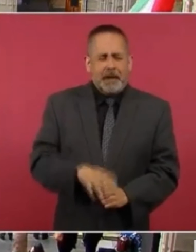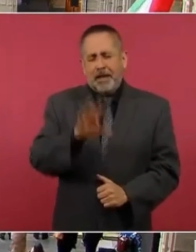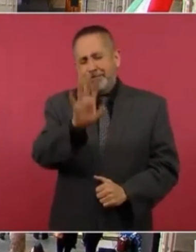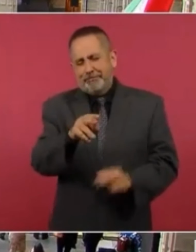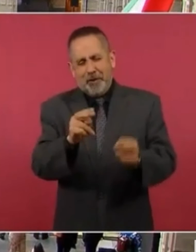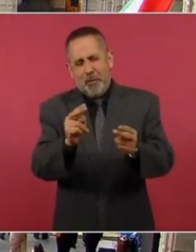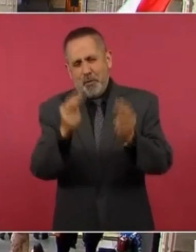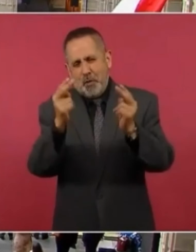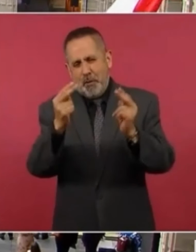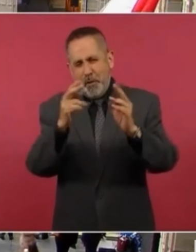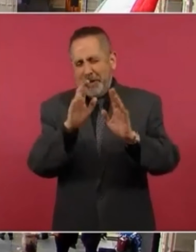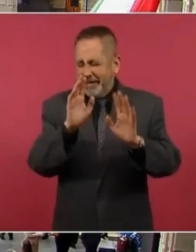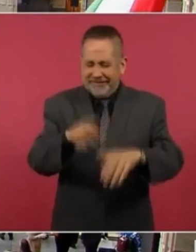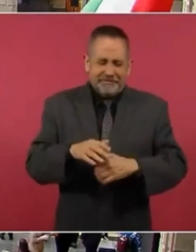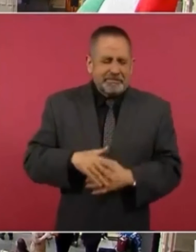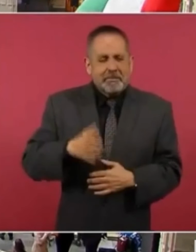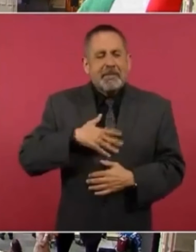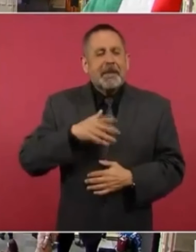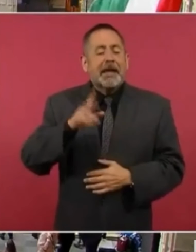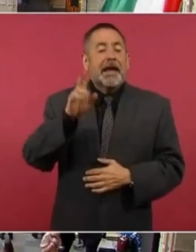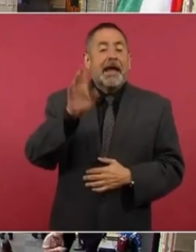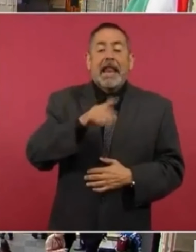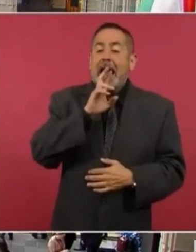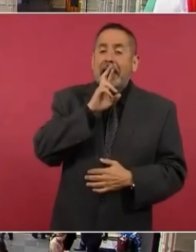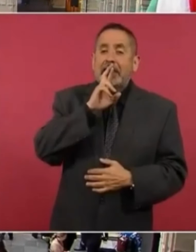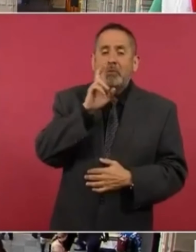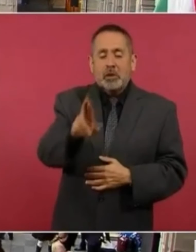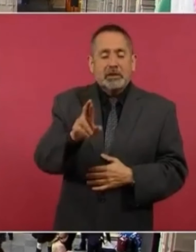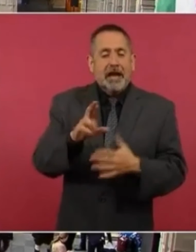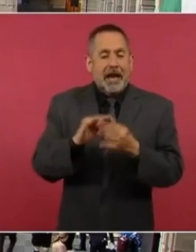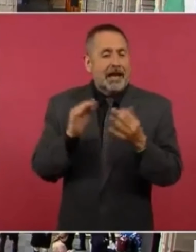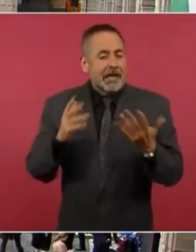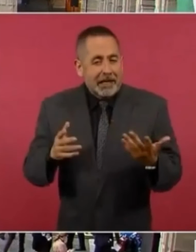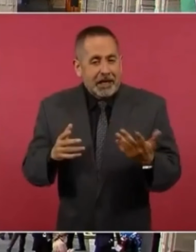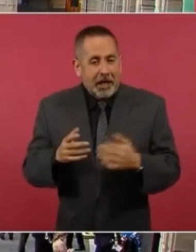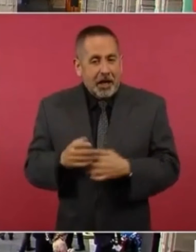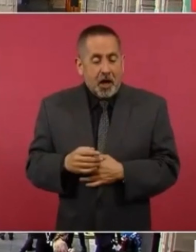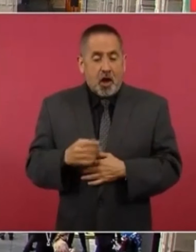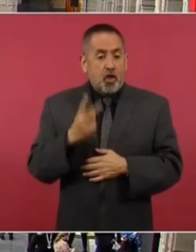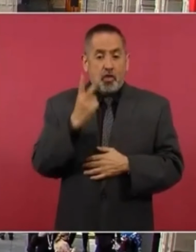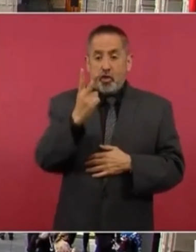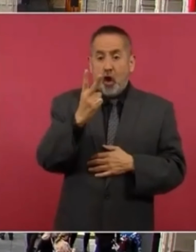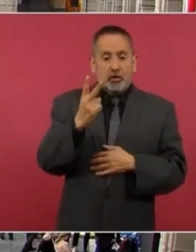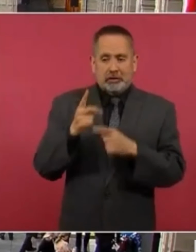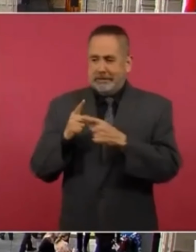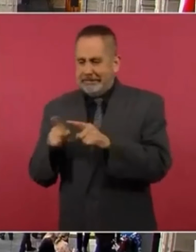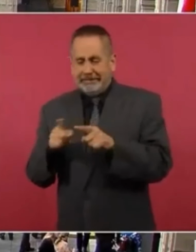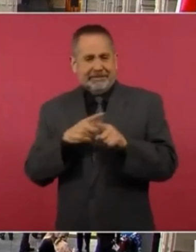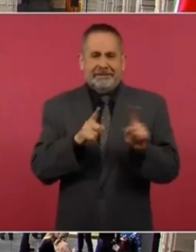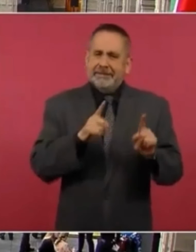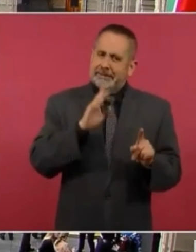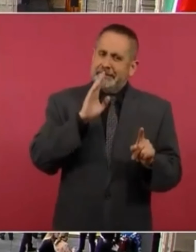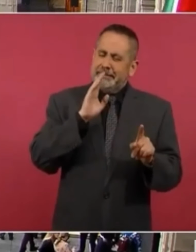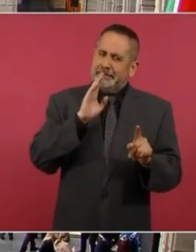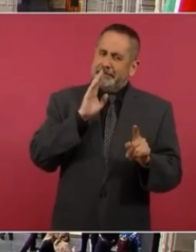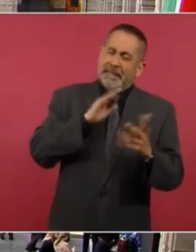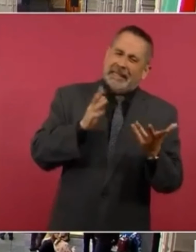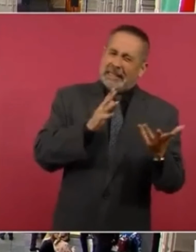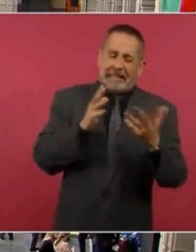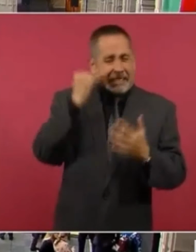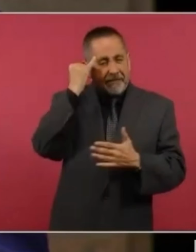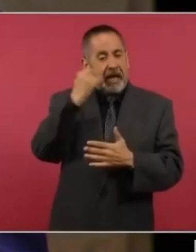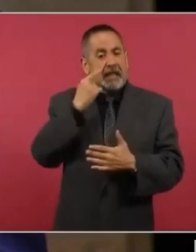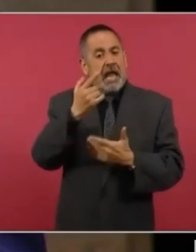Es broma. La respuesta es que tenemos, los dos extremos son malos. Se trata de una